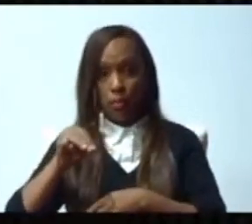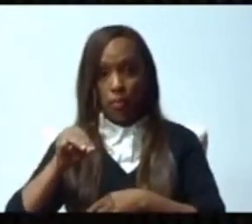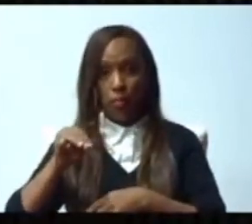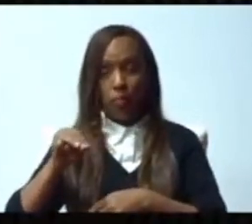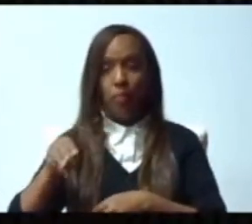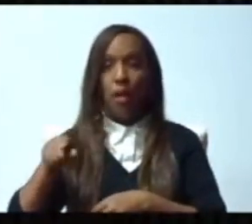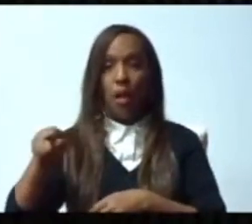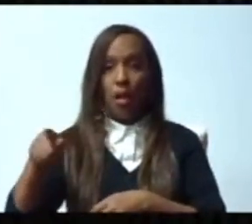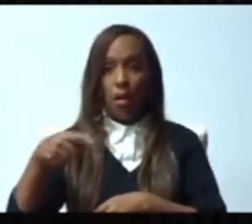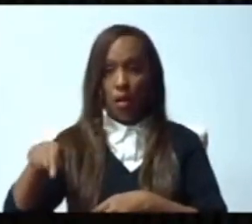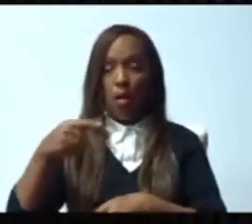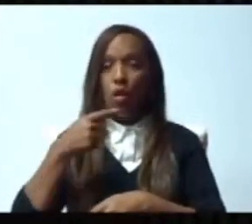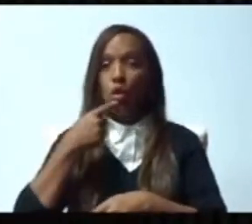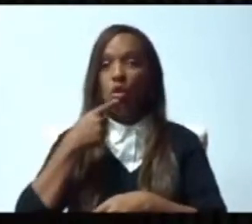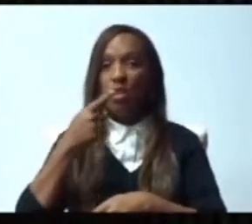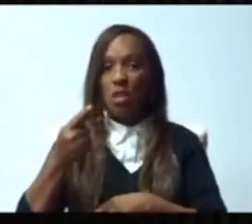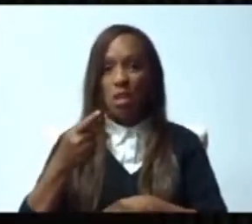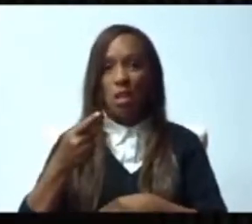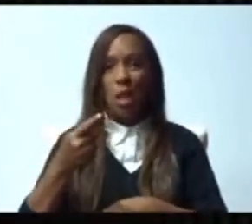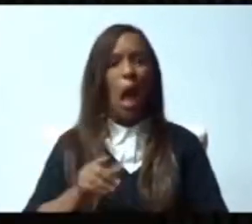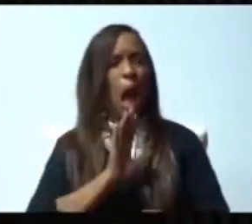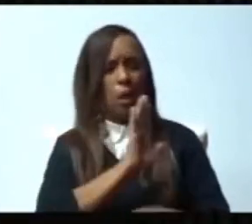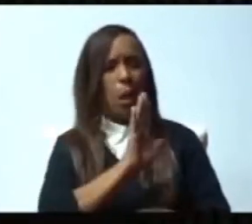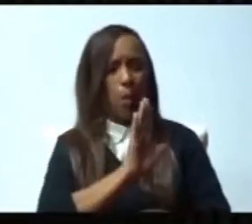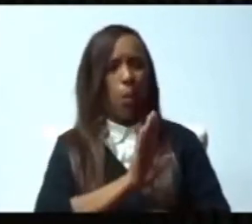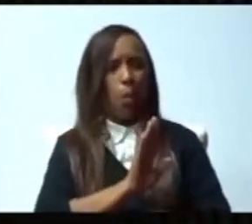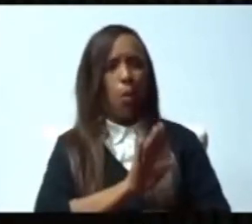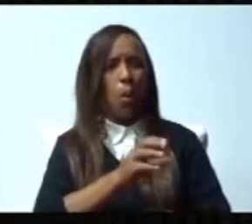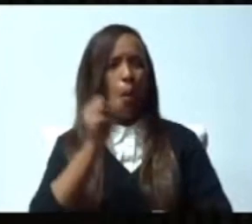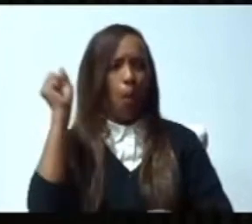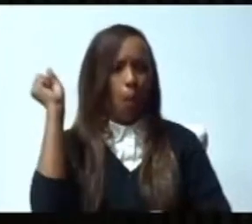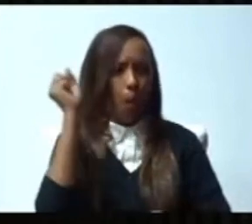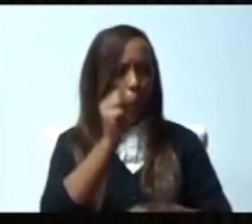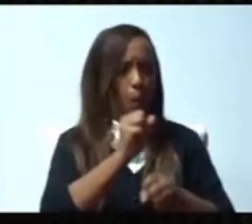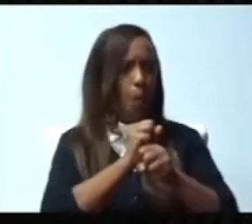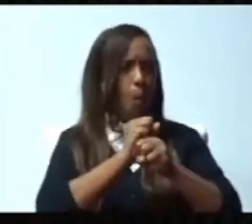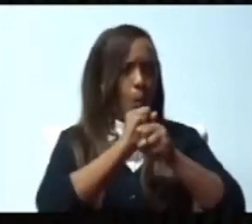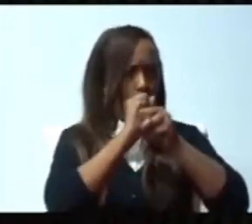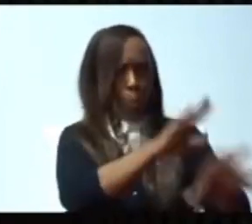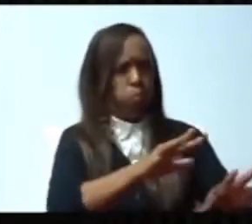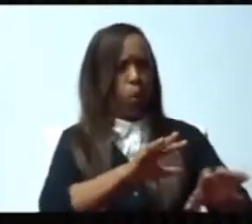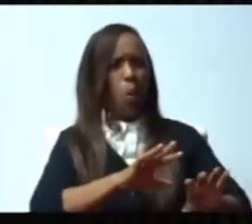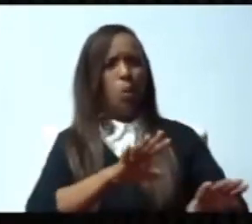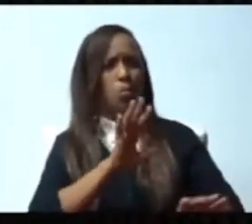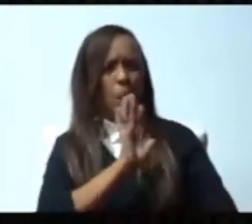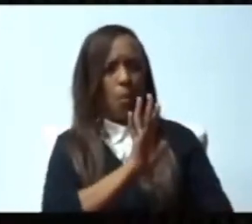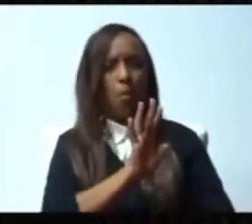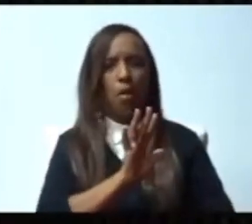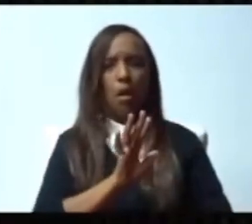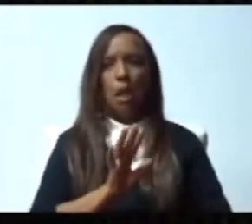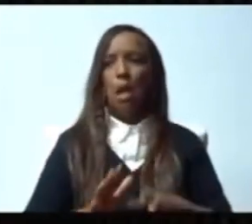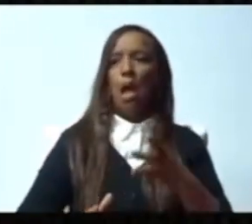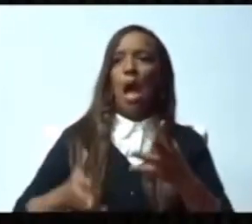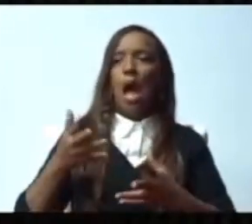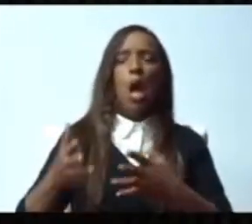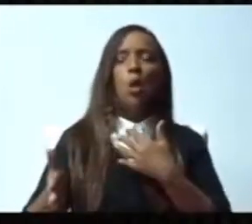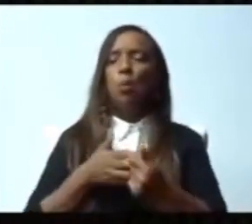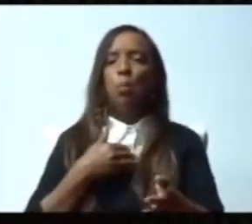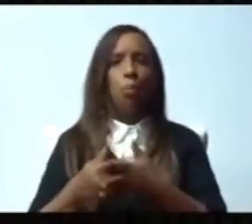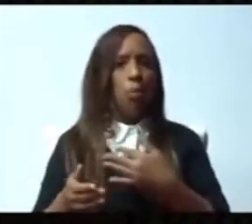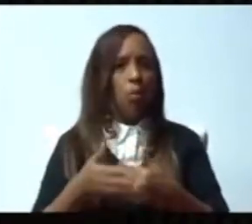nuestros derechos y para conservar la democracia en la República Dominicana solo les digo que si es necesario